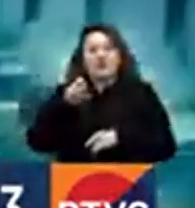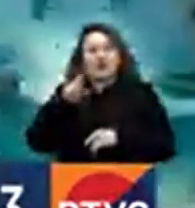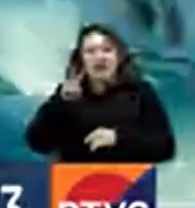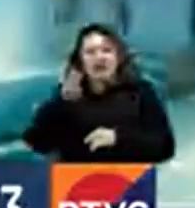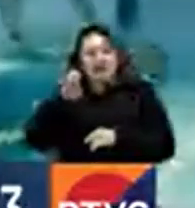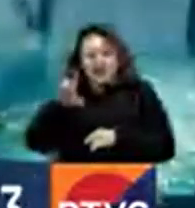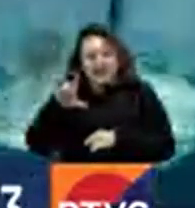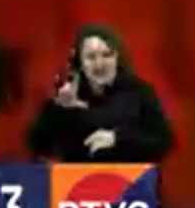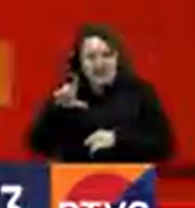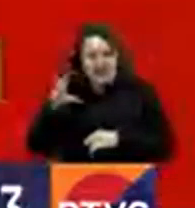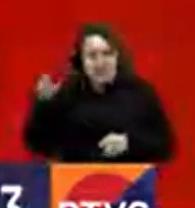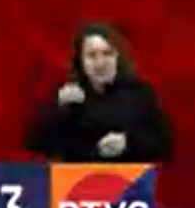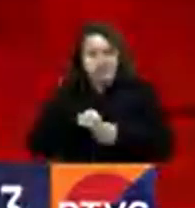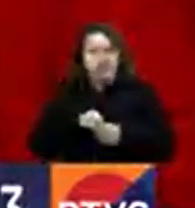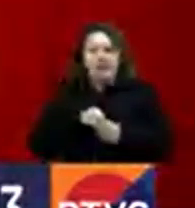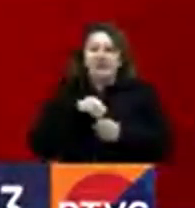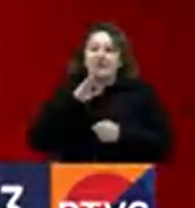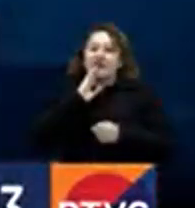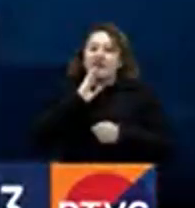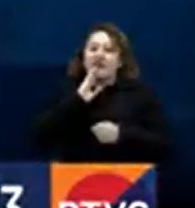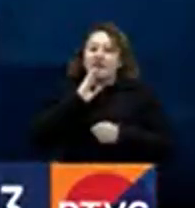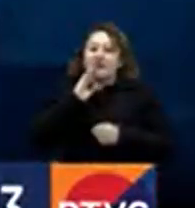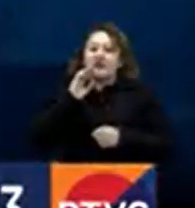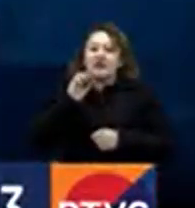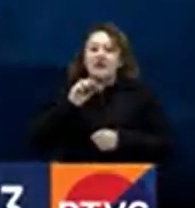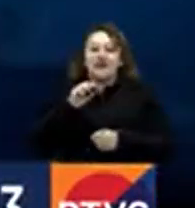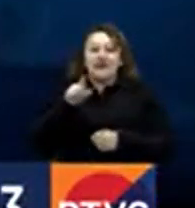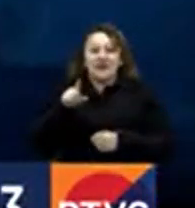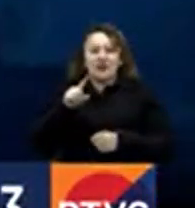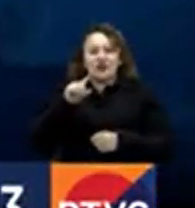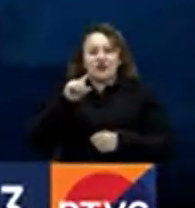con el regreso de Hugh Jackman como Wolverine.